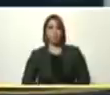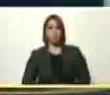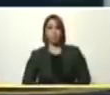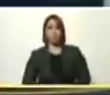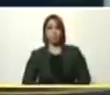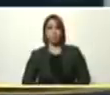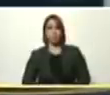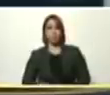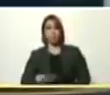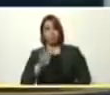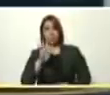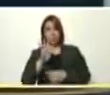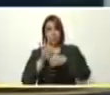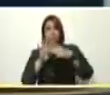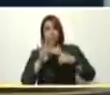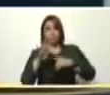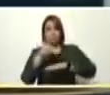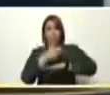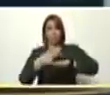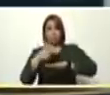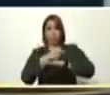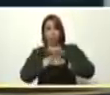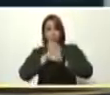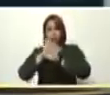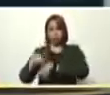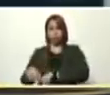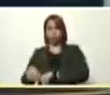En cuatro gobernaciones quedaron aplastados.